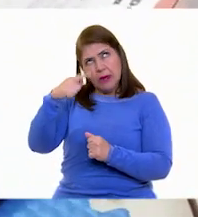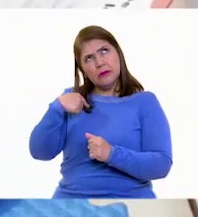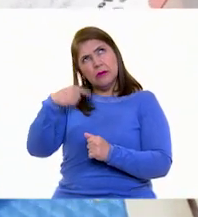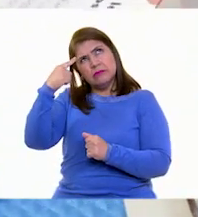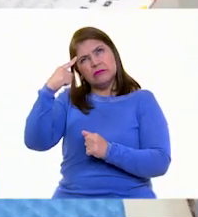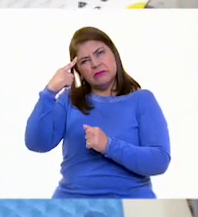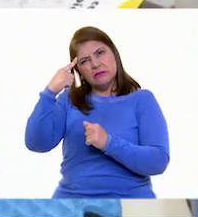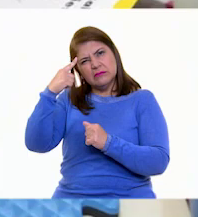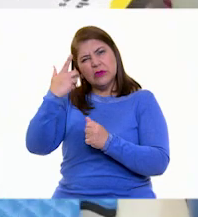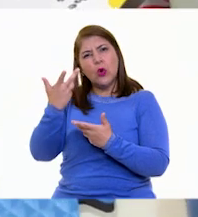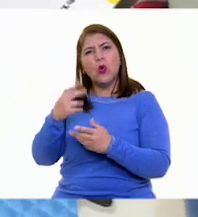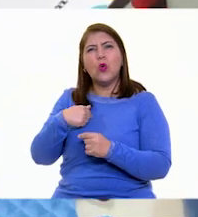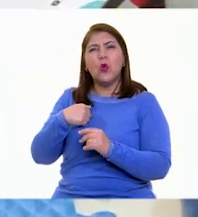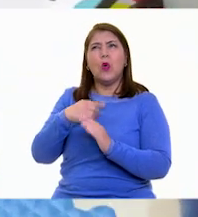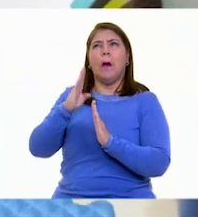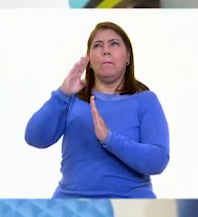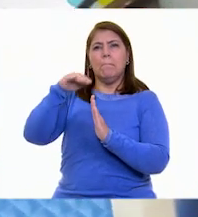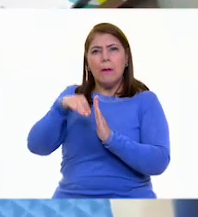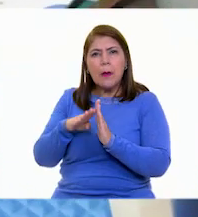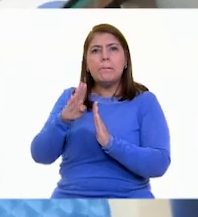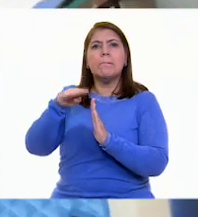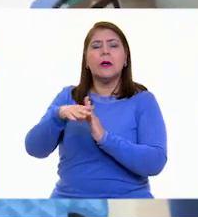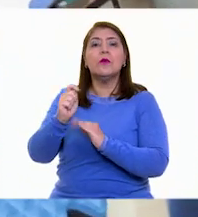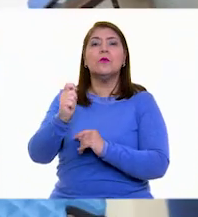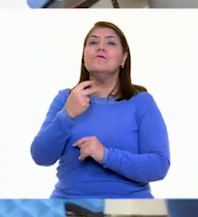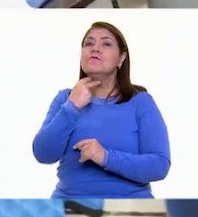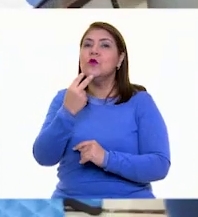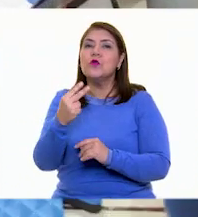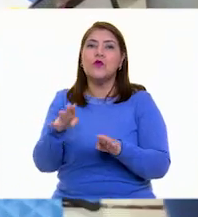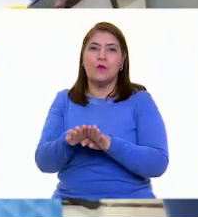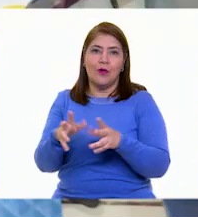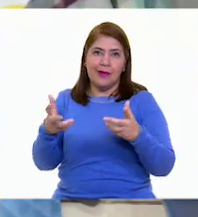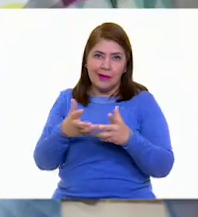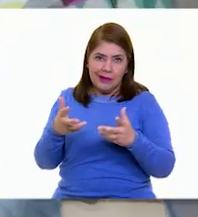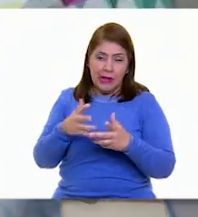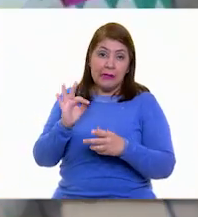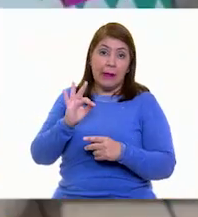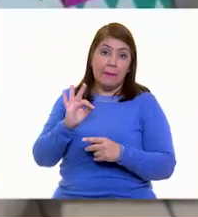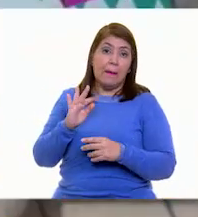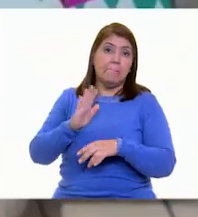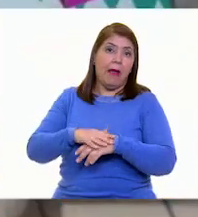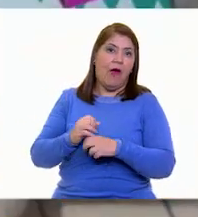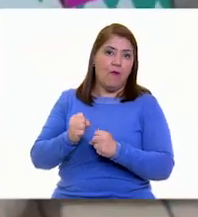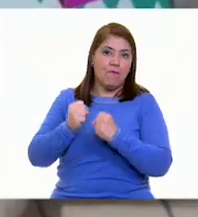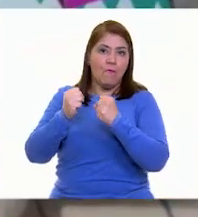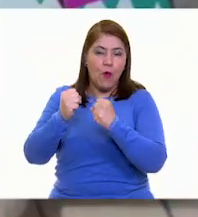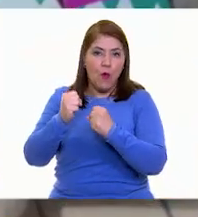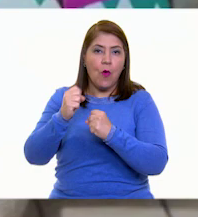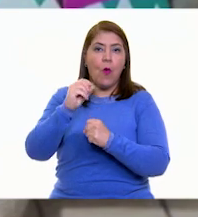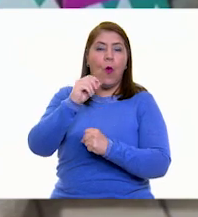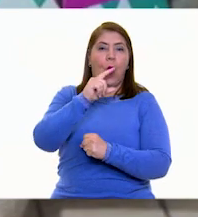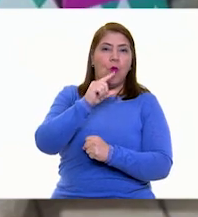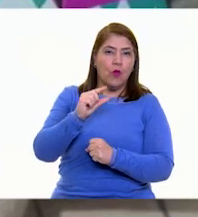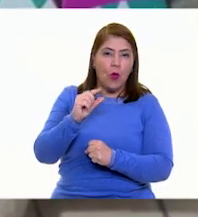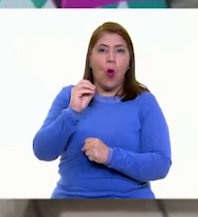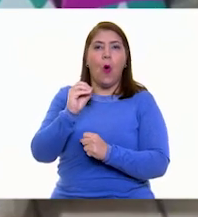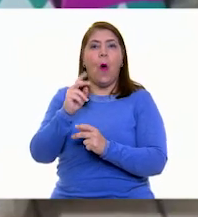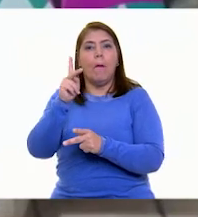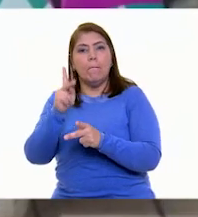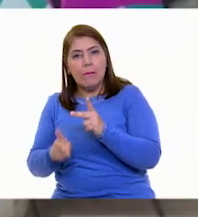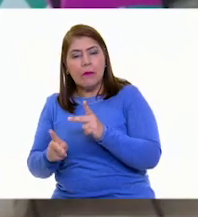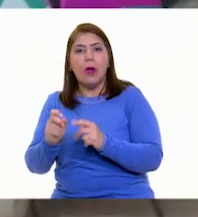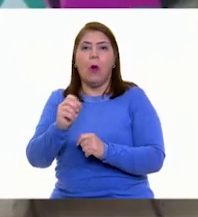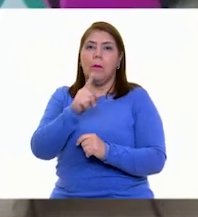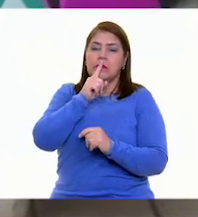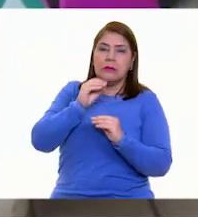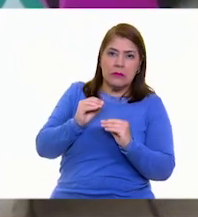imaginarnos dónde podemos hacer cambios de voz, ya sea subiendo y bajando el volumen o haciendo pausas y